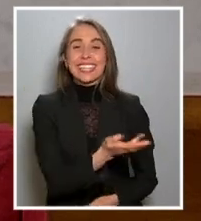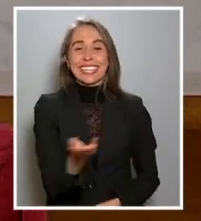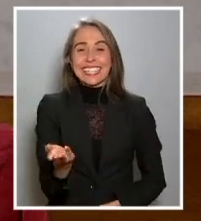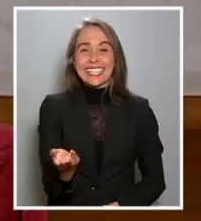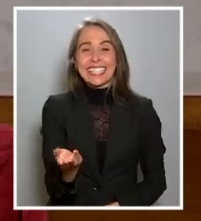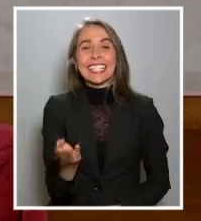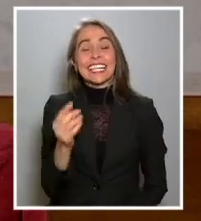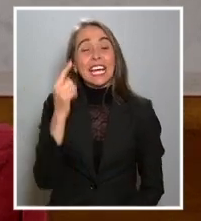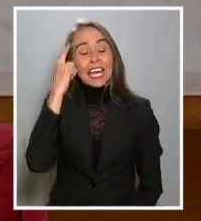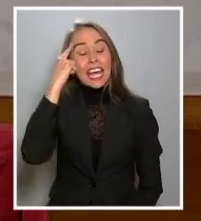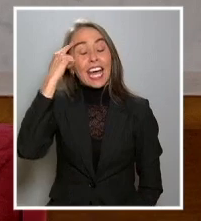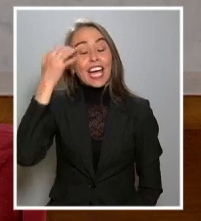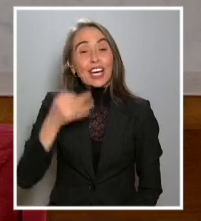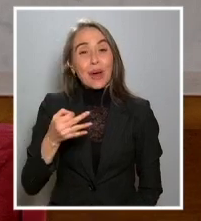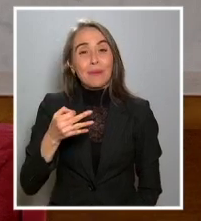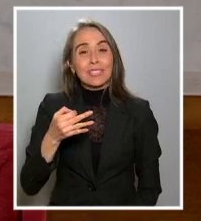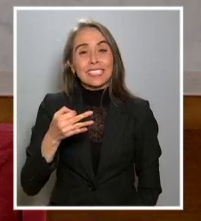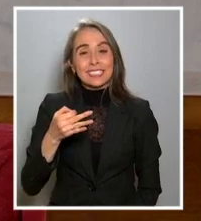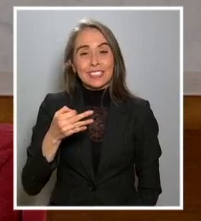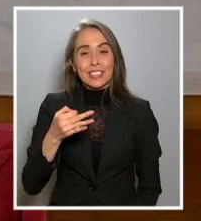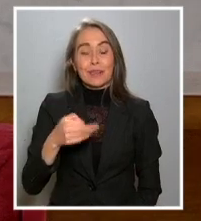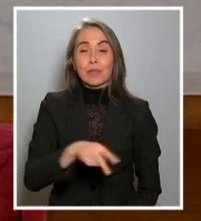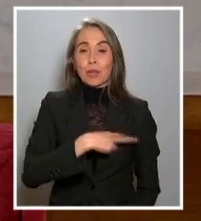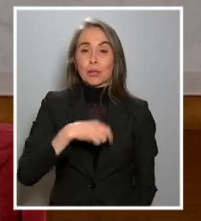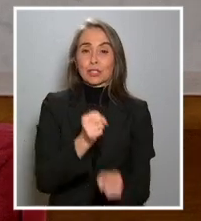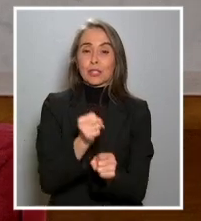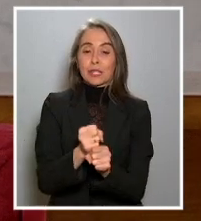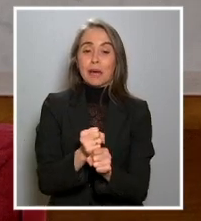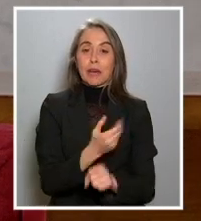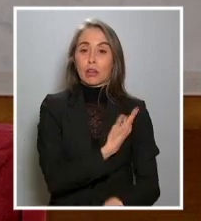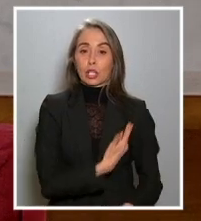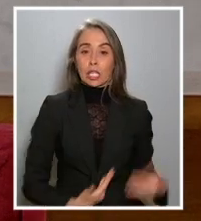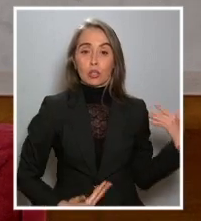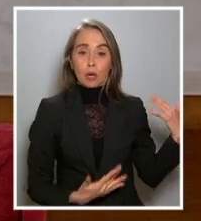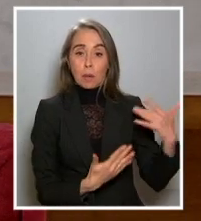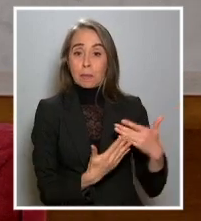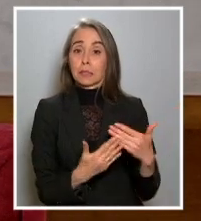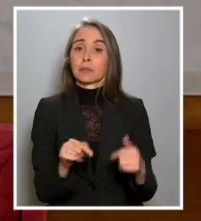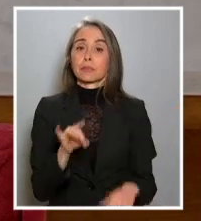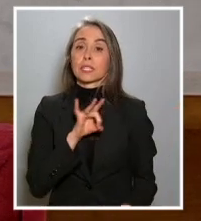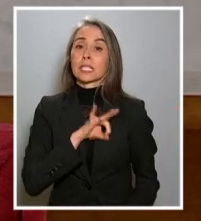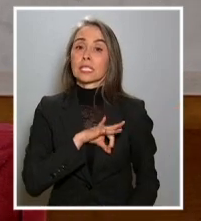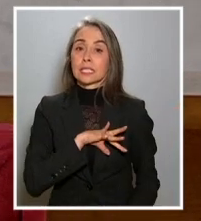la convicción que ha guiado nuestro quehacer como gobierno es que Chile